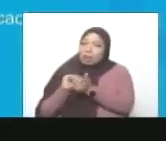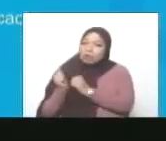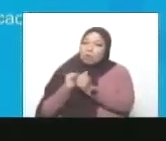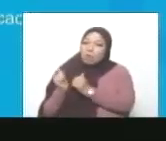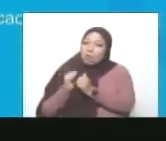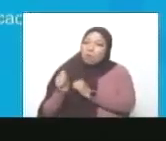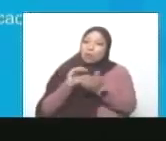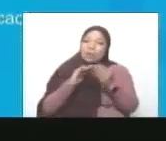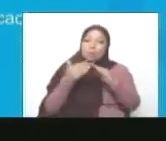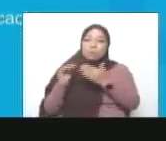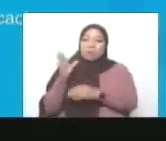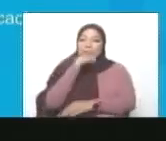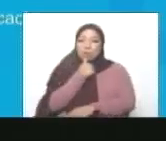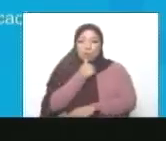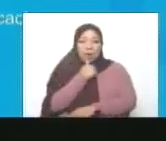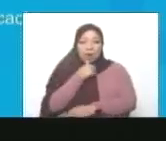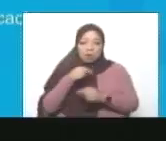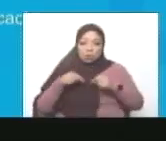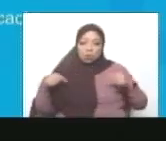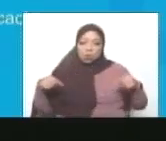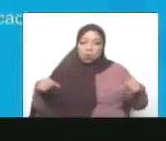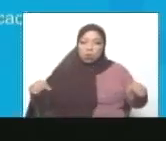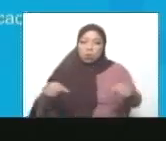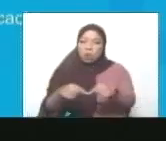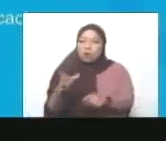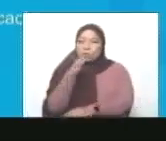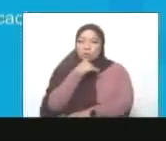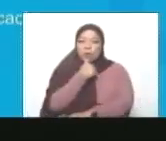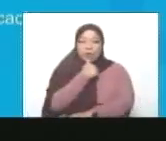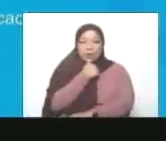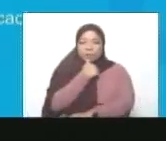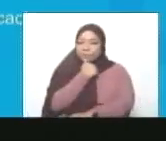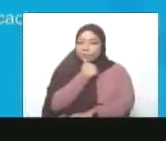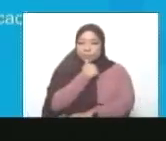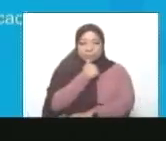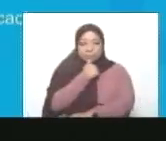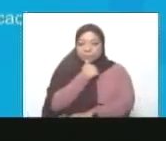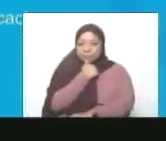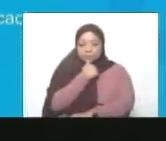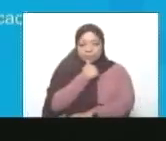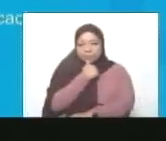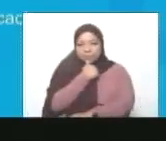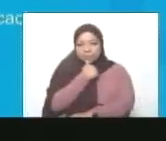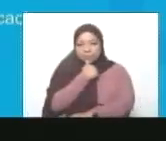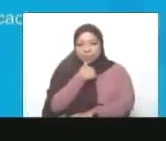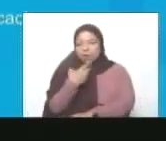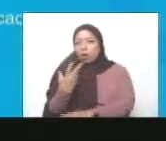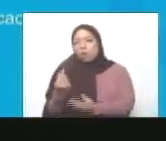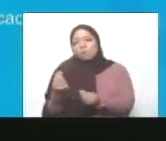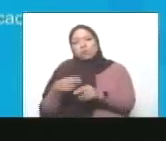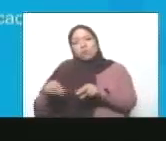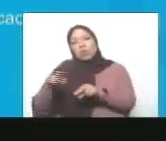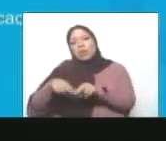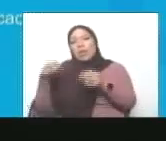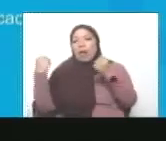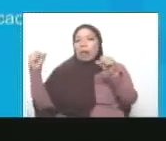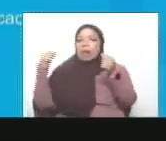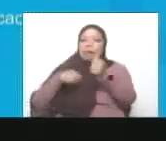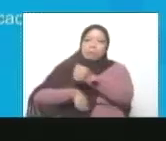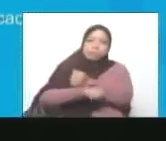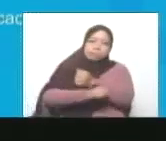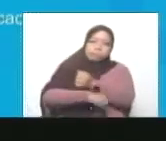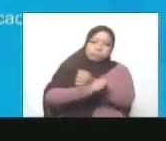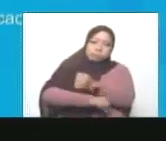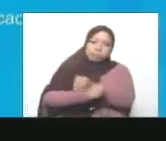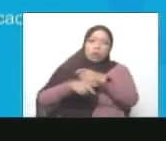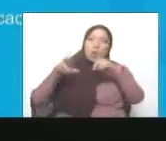nuestra comunidad. Tenemos varias y de verdad que no podemos darle el uso, y tenemos muchos niños que practican fútbol, que